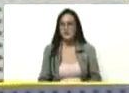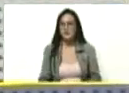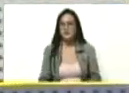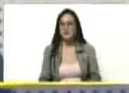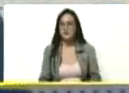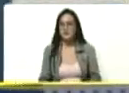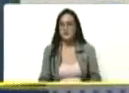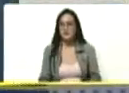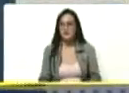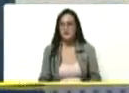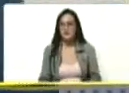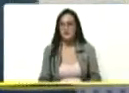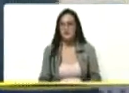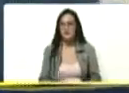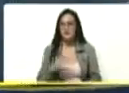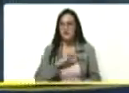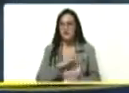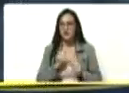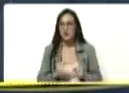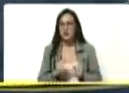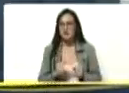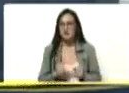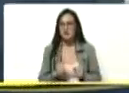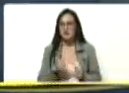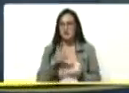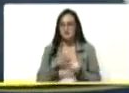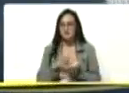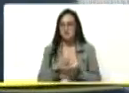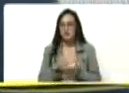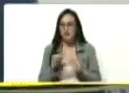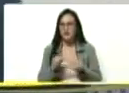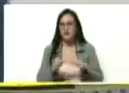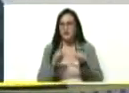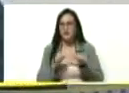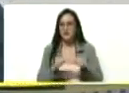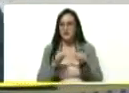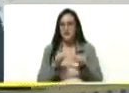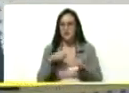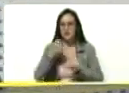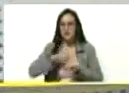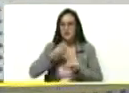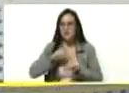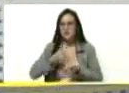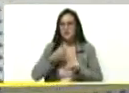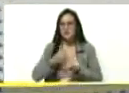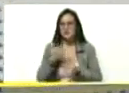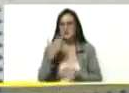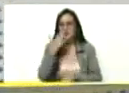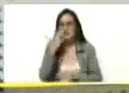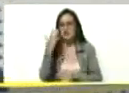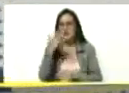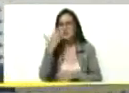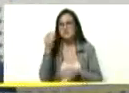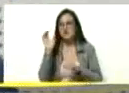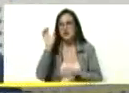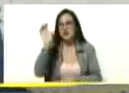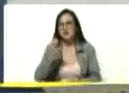Ellos nos dan más fortaleza, más firmeza para continuar librando la batalla frente al imperialismo